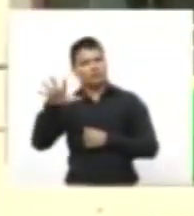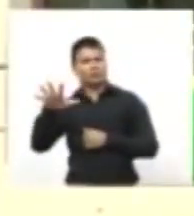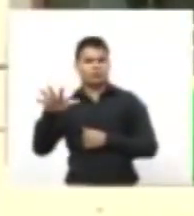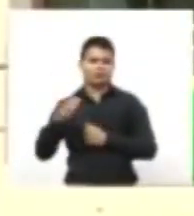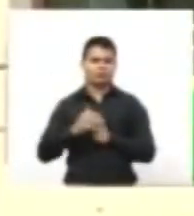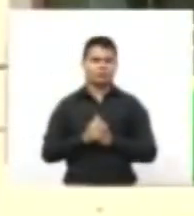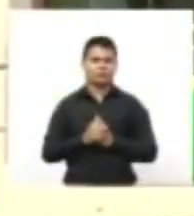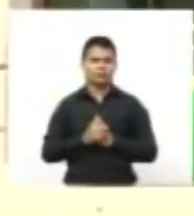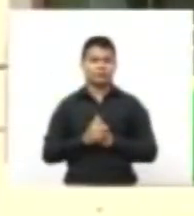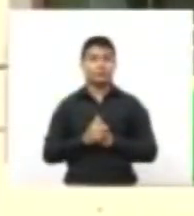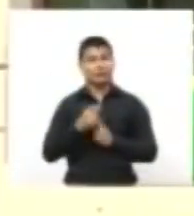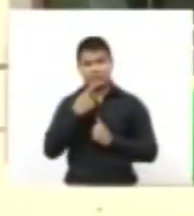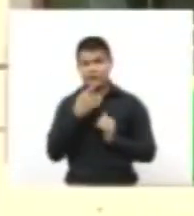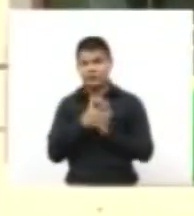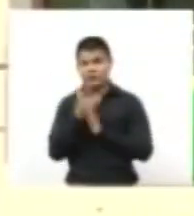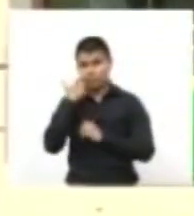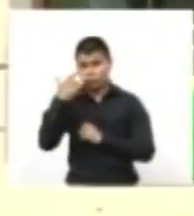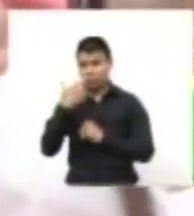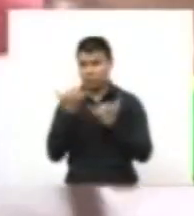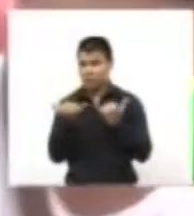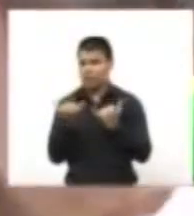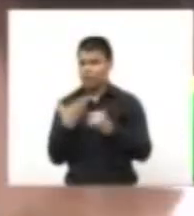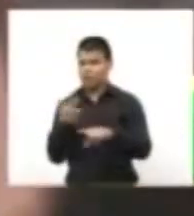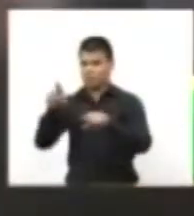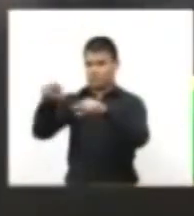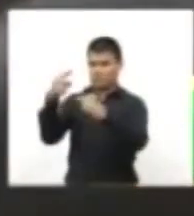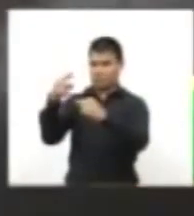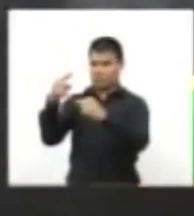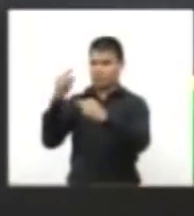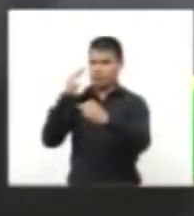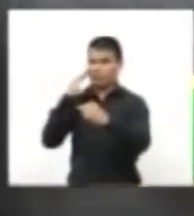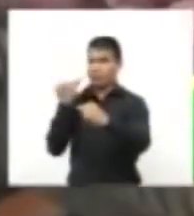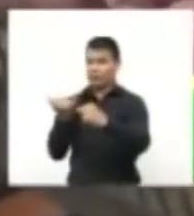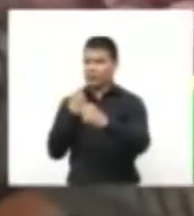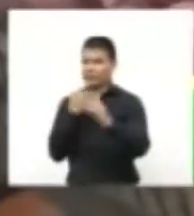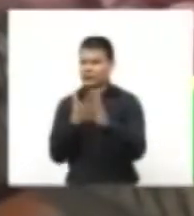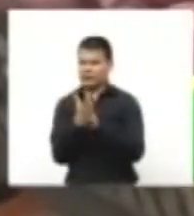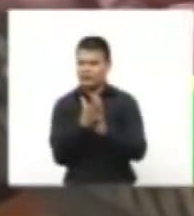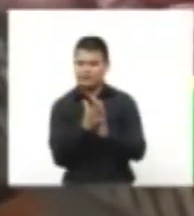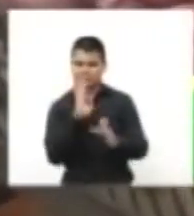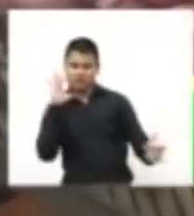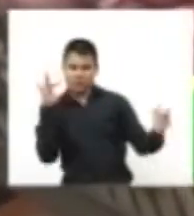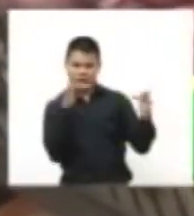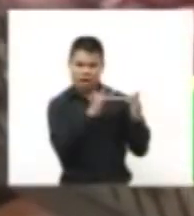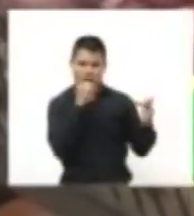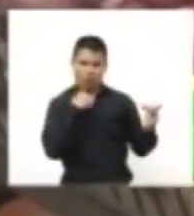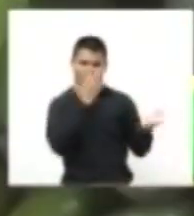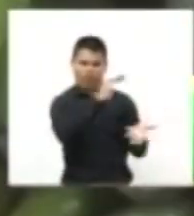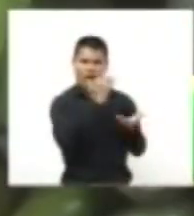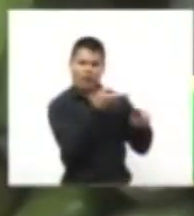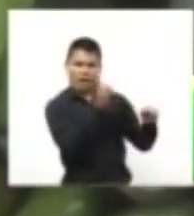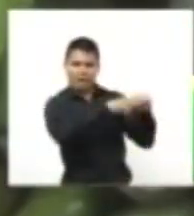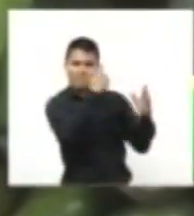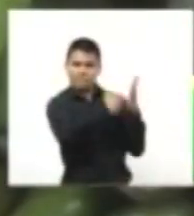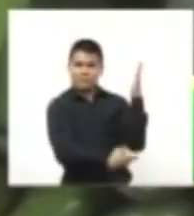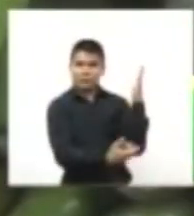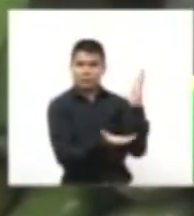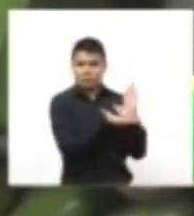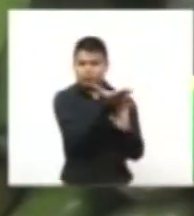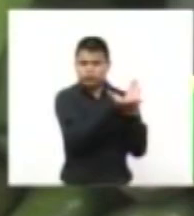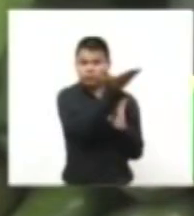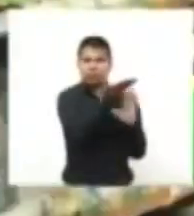689.455 pesos. Cabe resaltar que este aumento salarial debe estar acorde con la inflación, el cual, según el gobierno, cerrará el año en alrededor